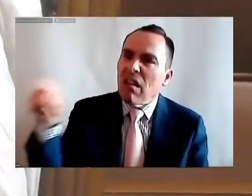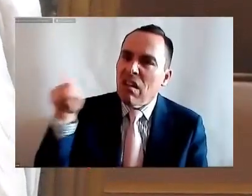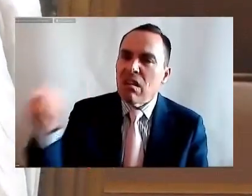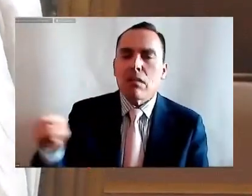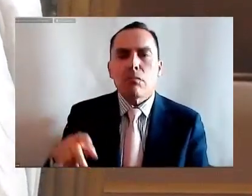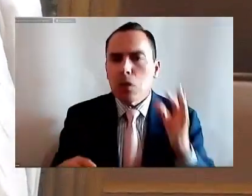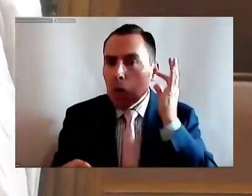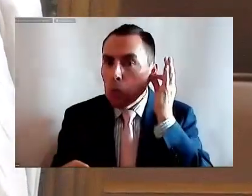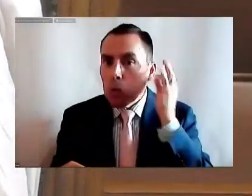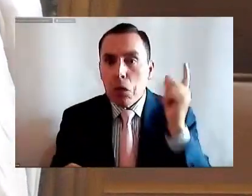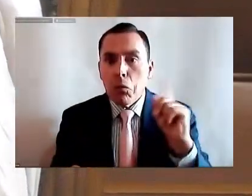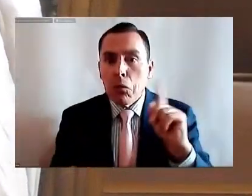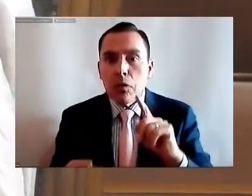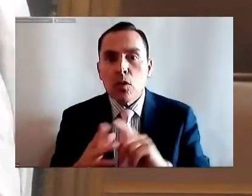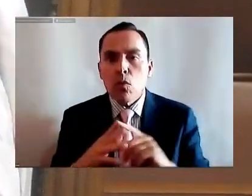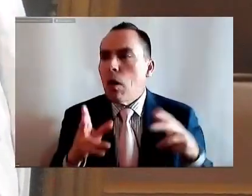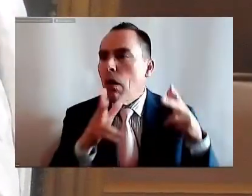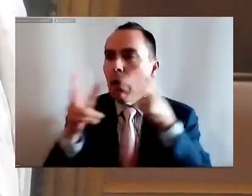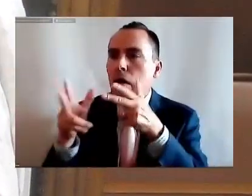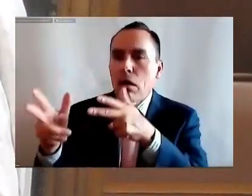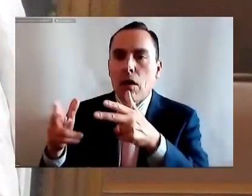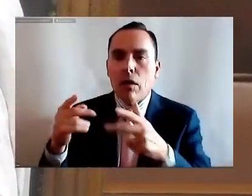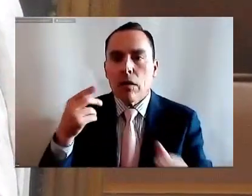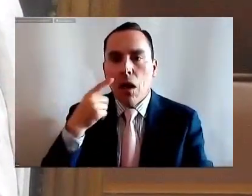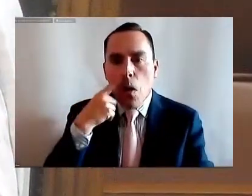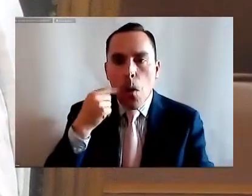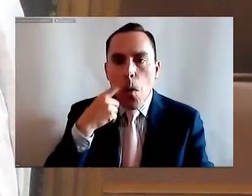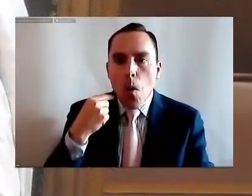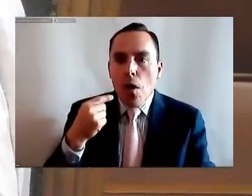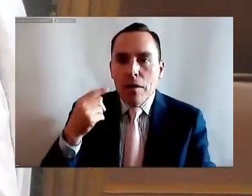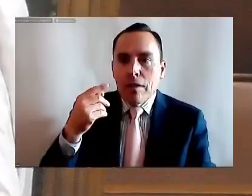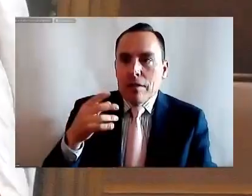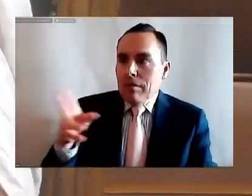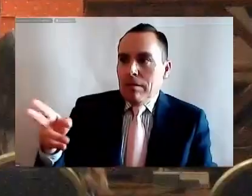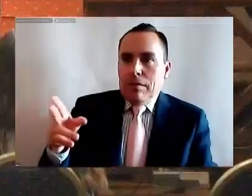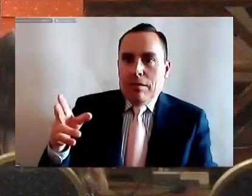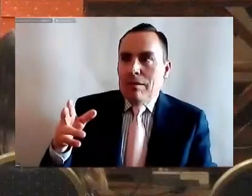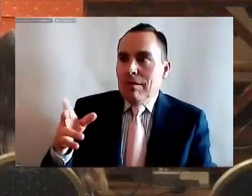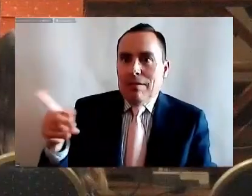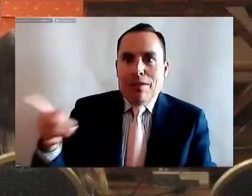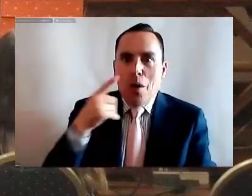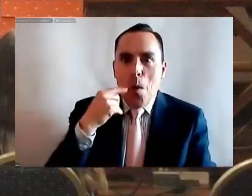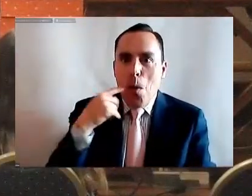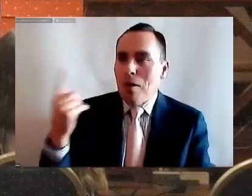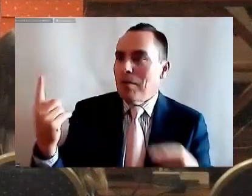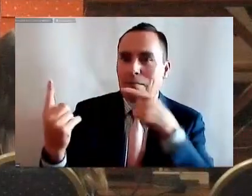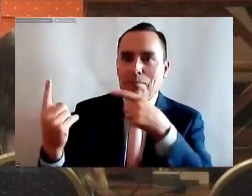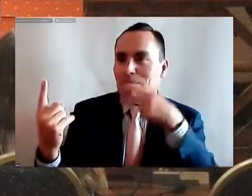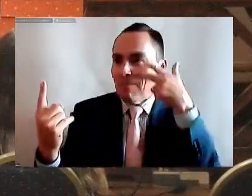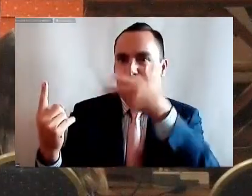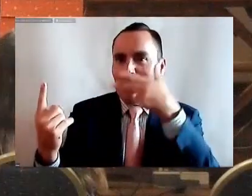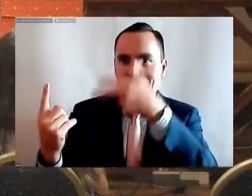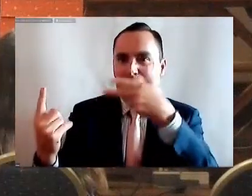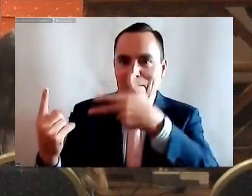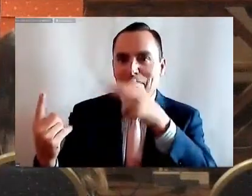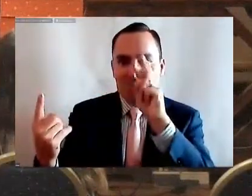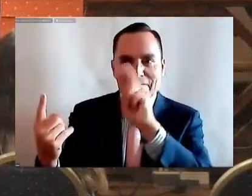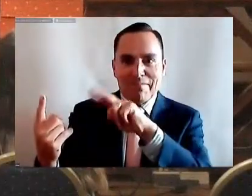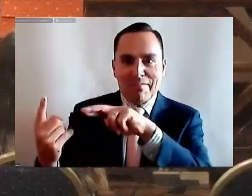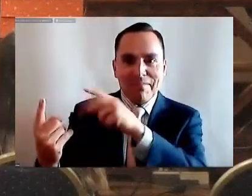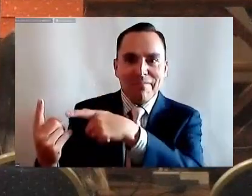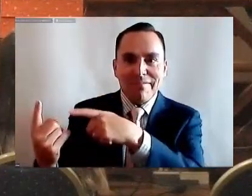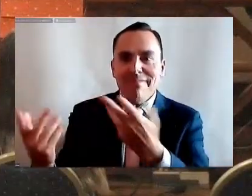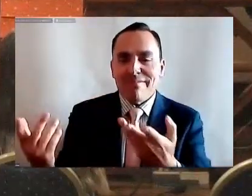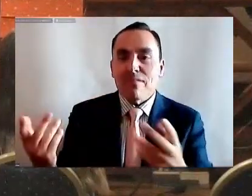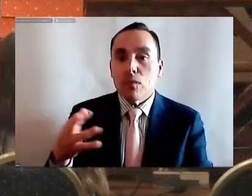sexual del hombre, habría que pensar en el hombre razonable, obviamente. Claro. Claro, pero eso está cubierto. Obviamente el acoso sexual puede afectar a los